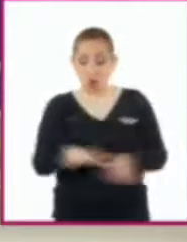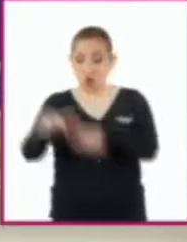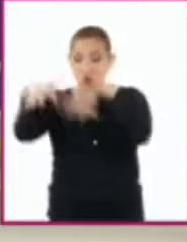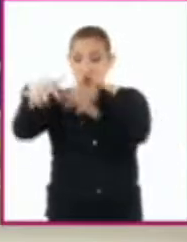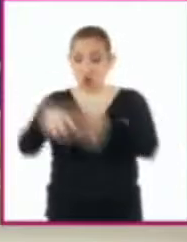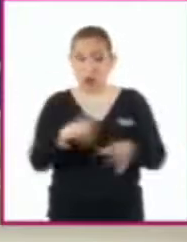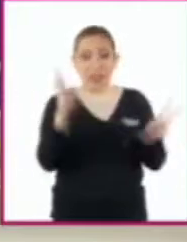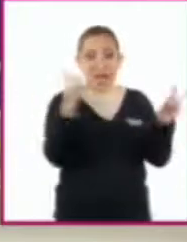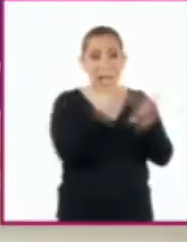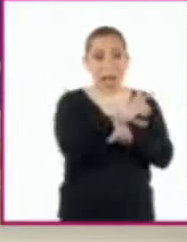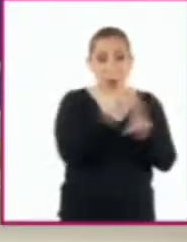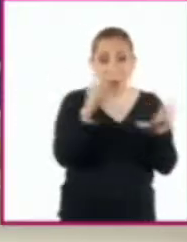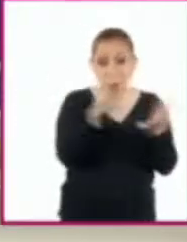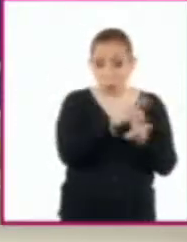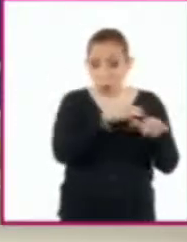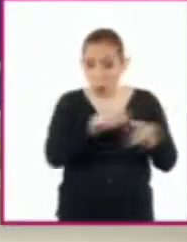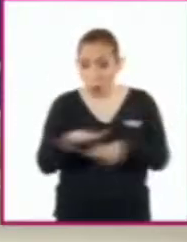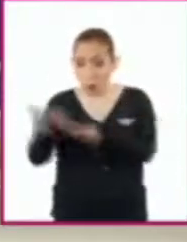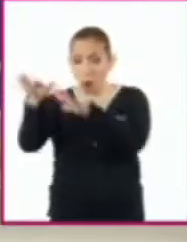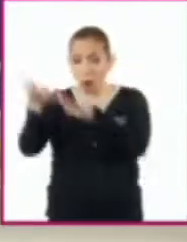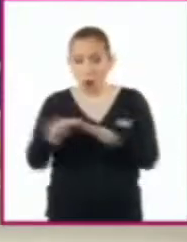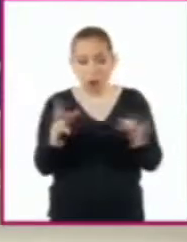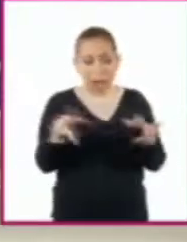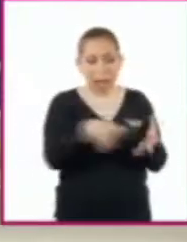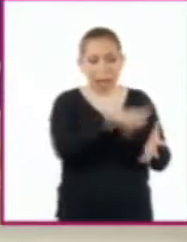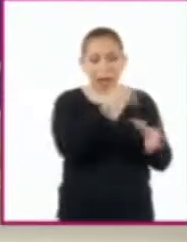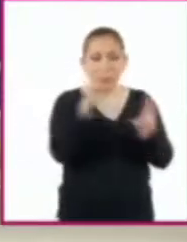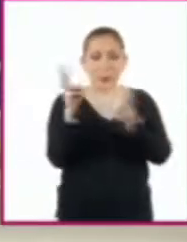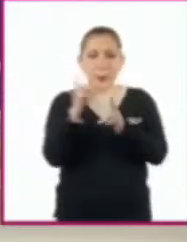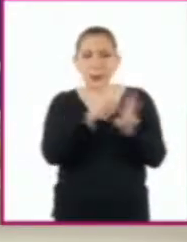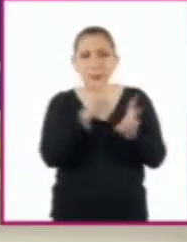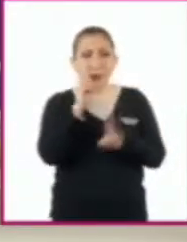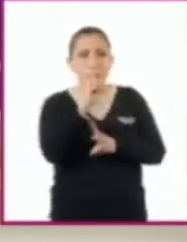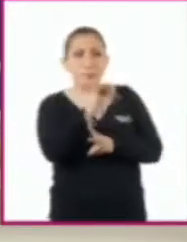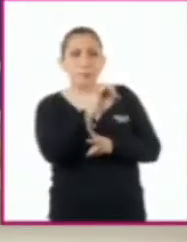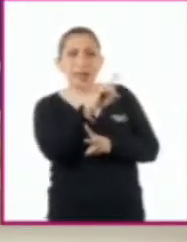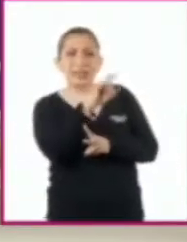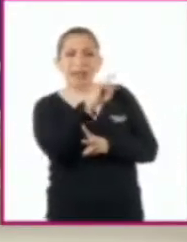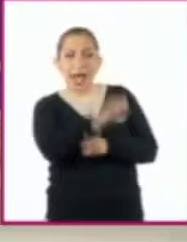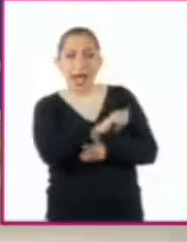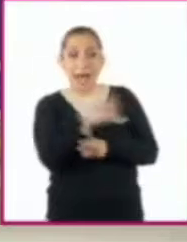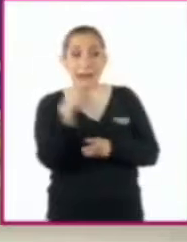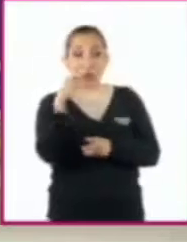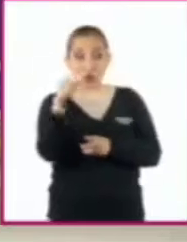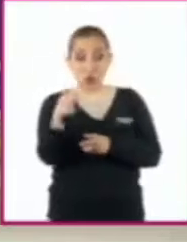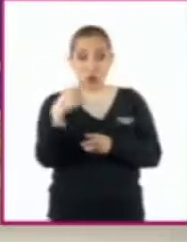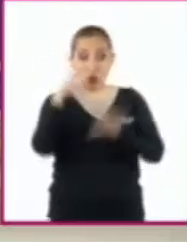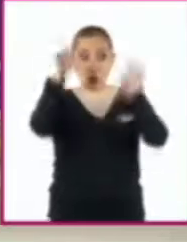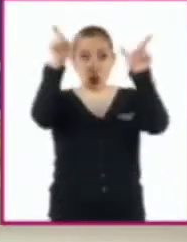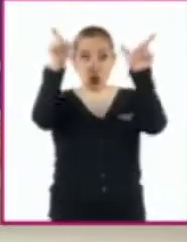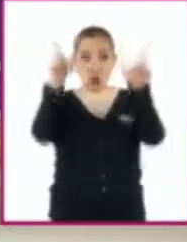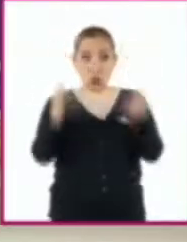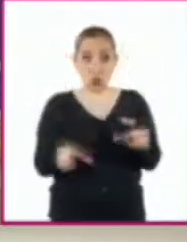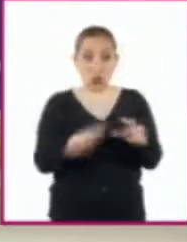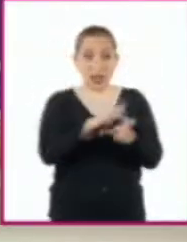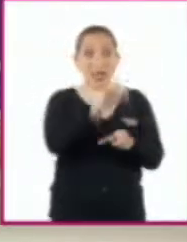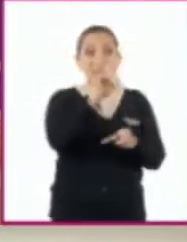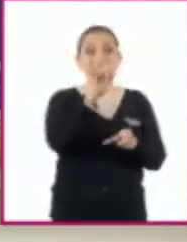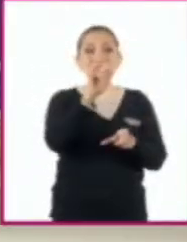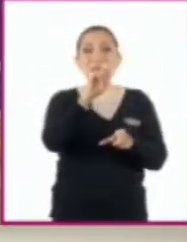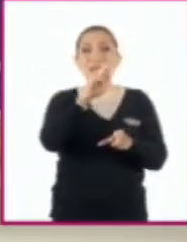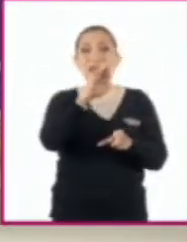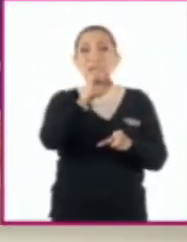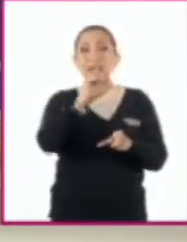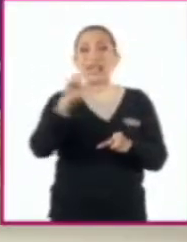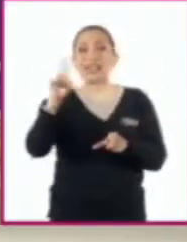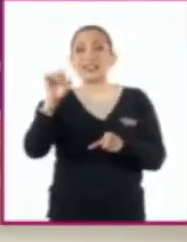de aire y de agua. ¿Qué tipo de mezclas estamos observando? Coloquen en su cuadro la fase dispersa y la